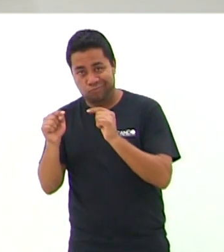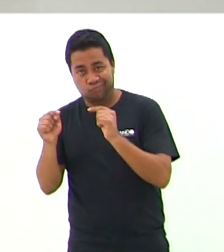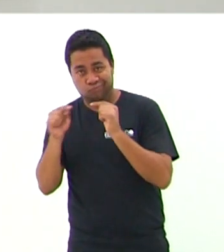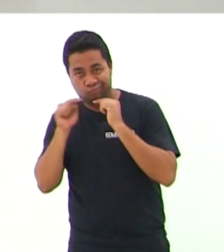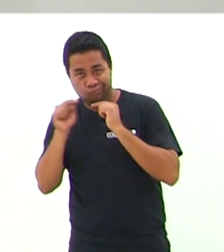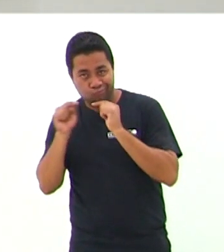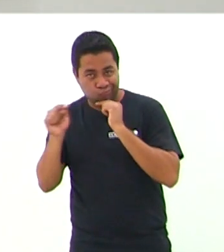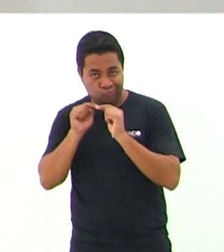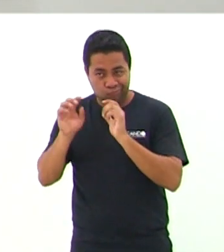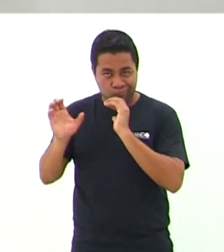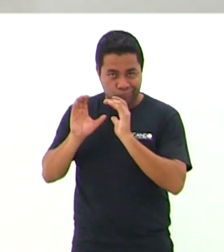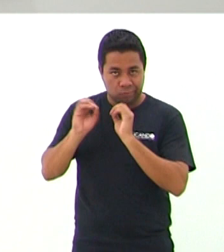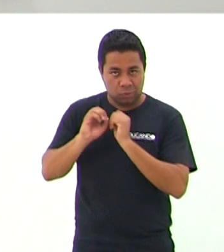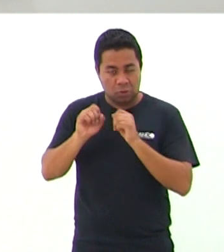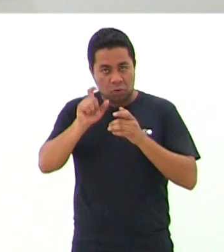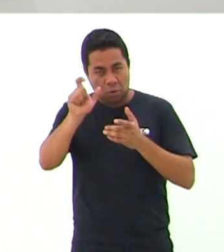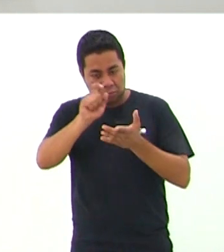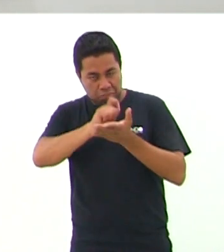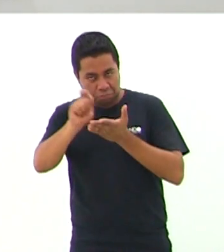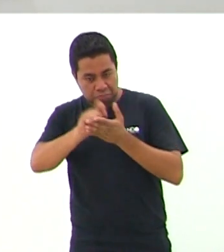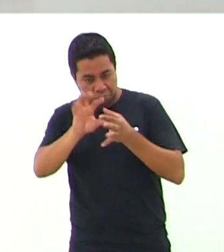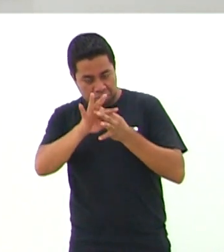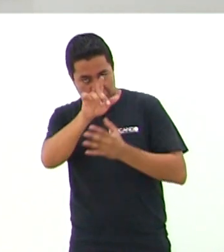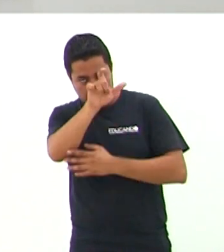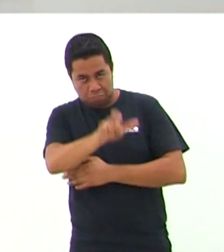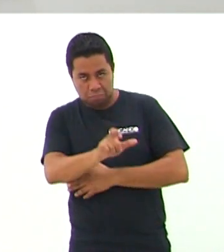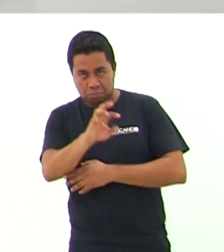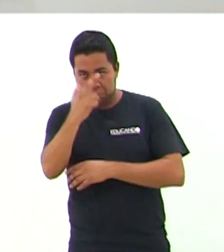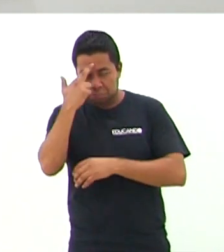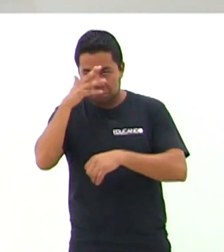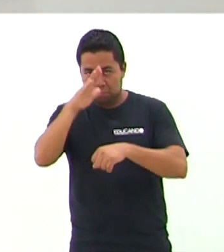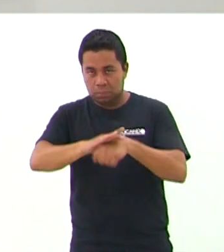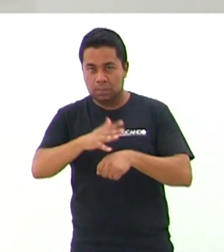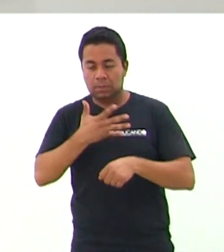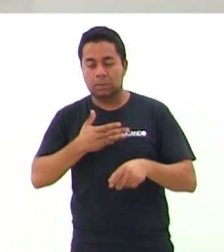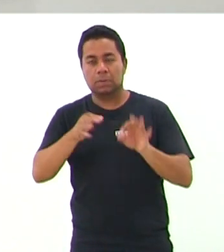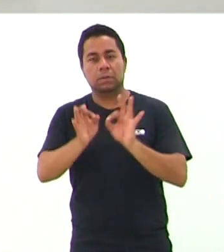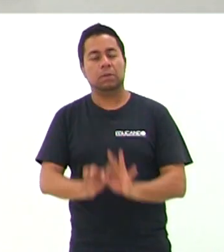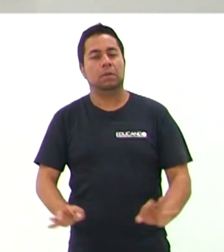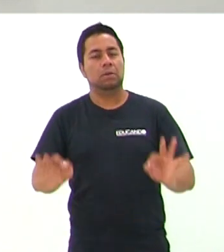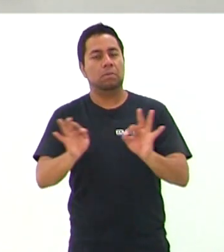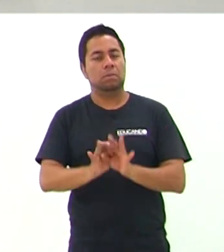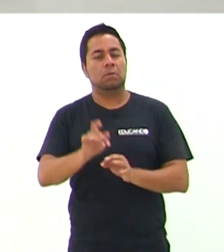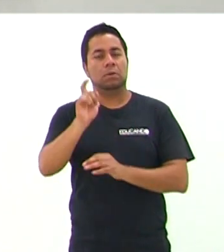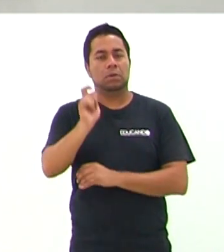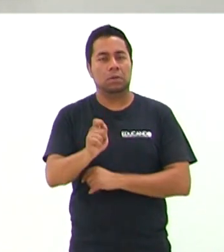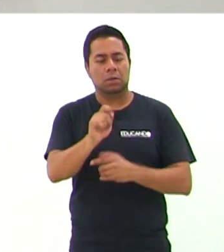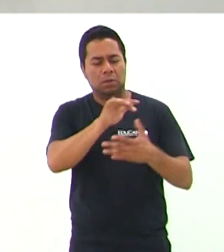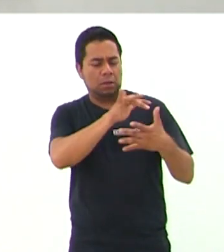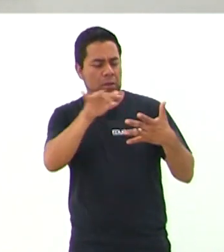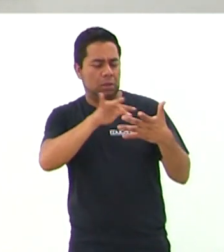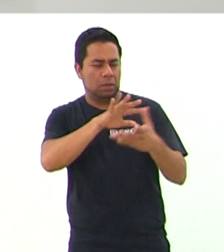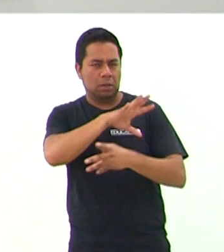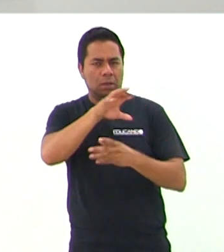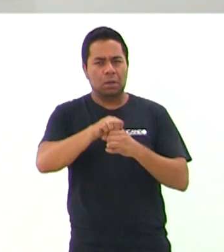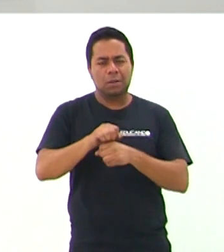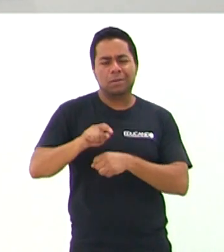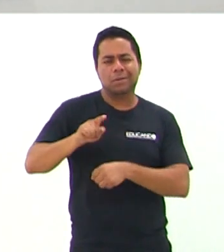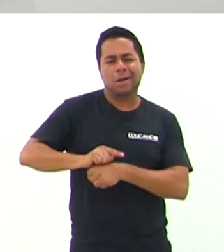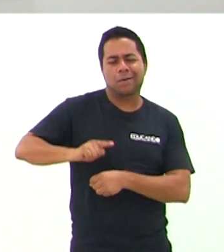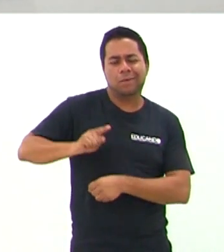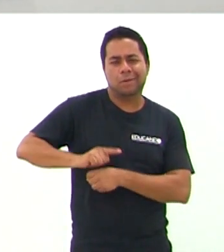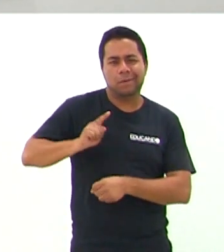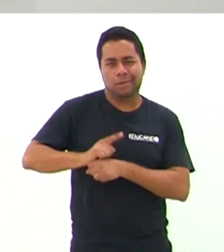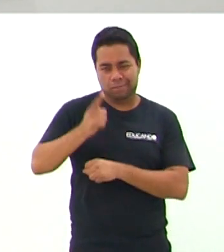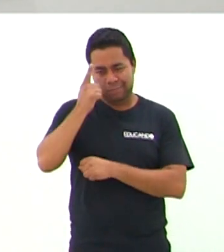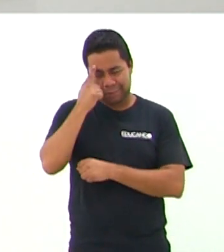tus descripciones y narraciones. Te recuerdo, es muy importante poder leer todos los días para